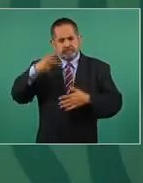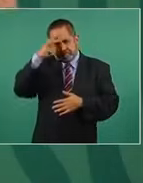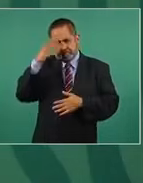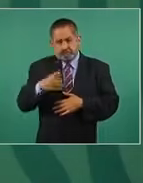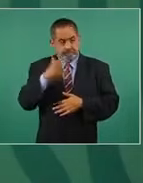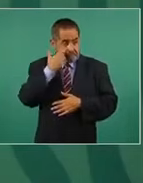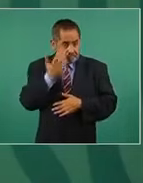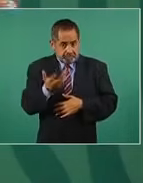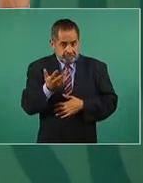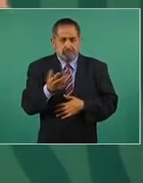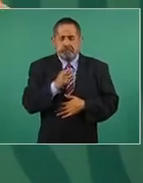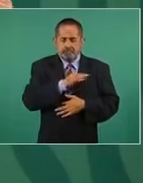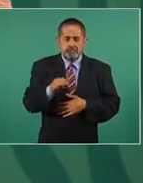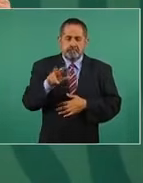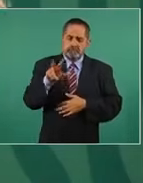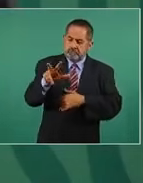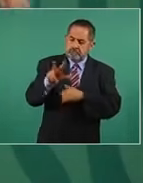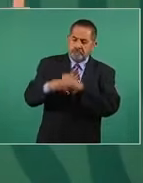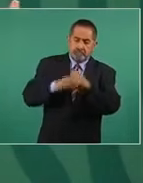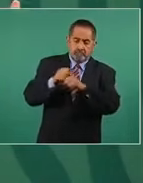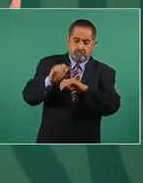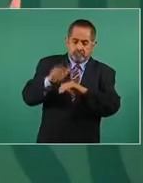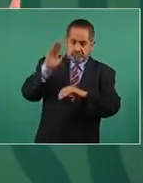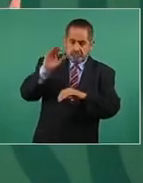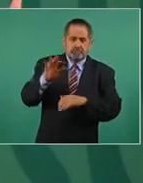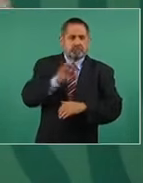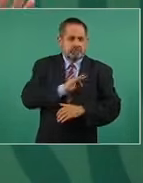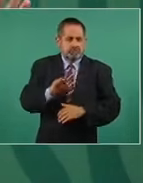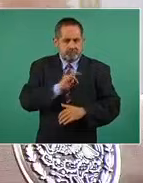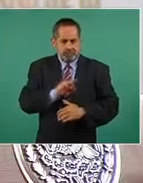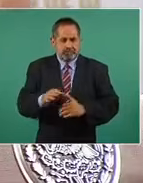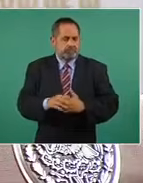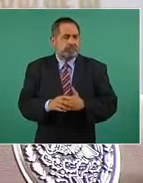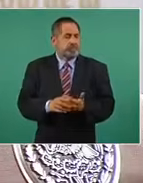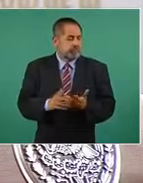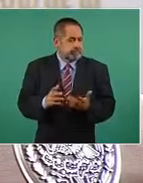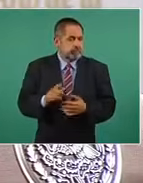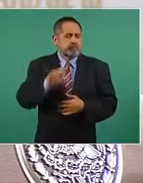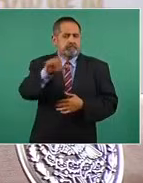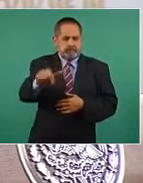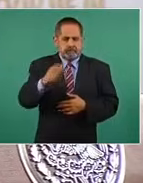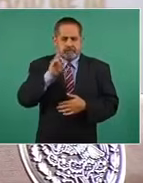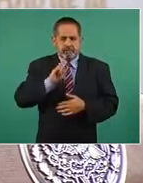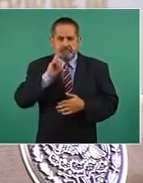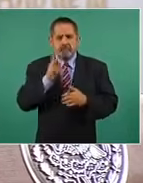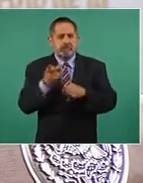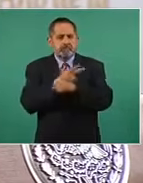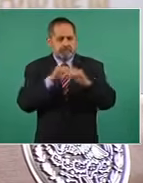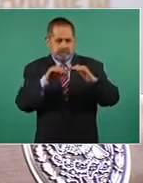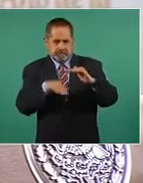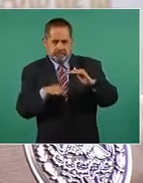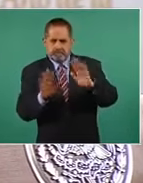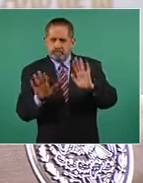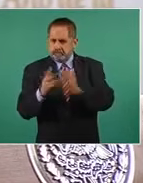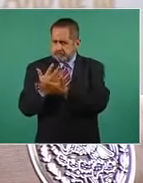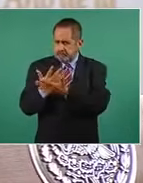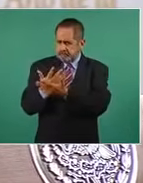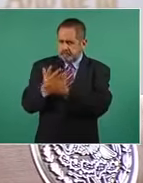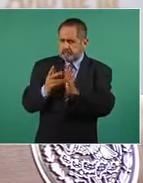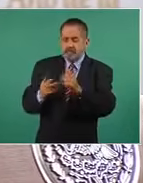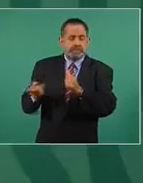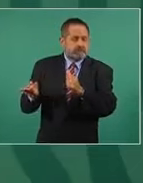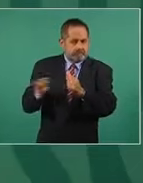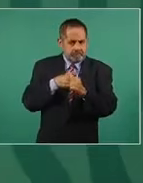deseen, mayores de 18 años. Y luego vemos. Pero